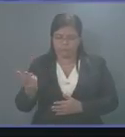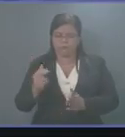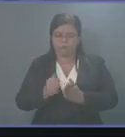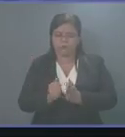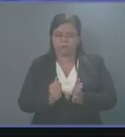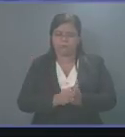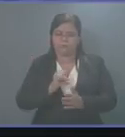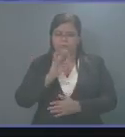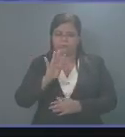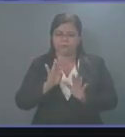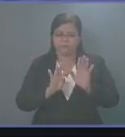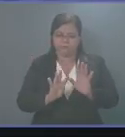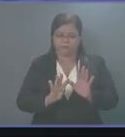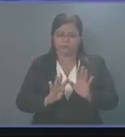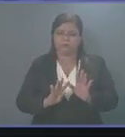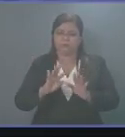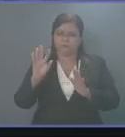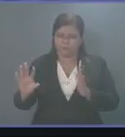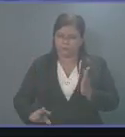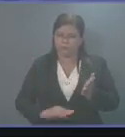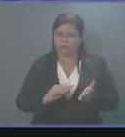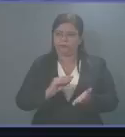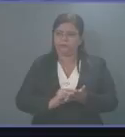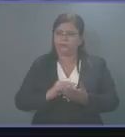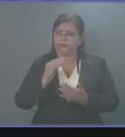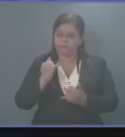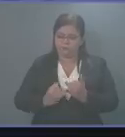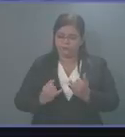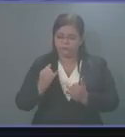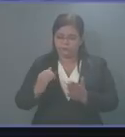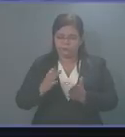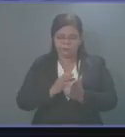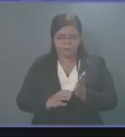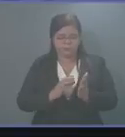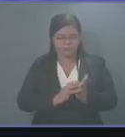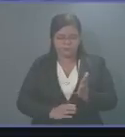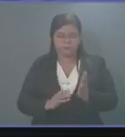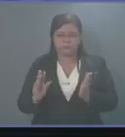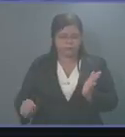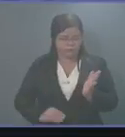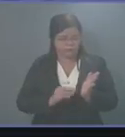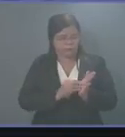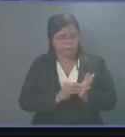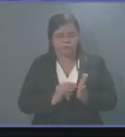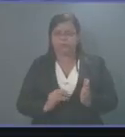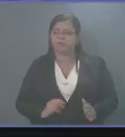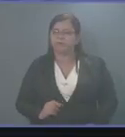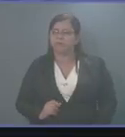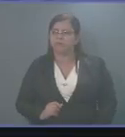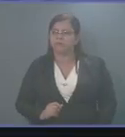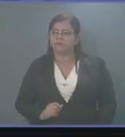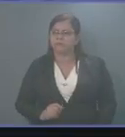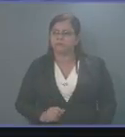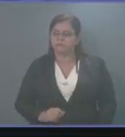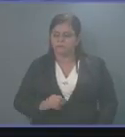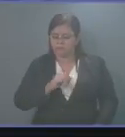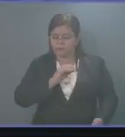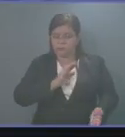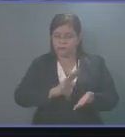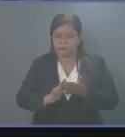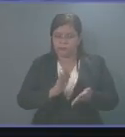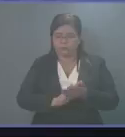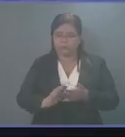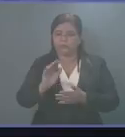artículo 49 y adicionase un último inciso de la siguiente manera: 10 centavos de